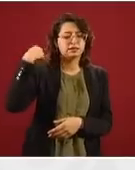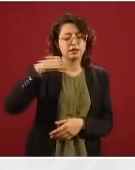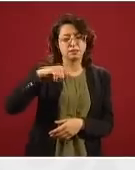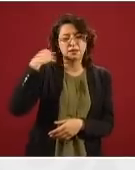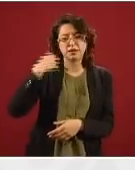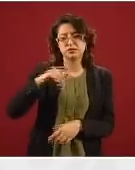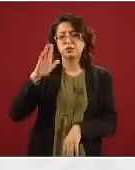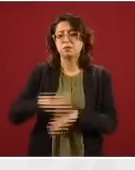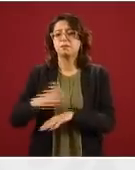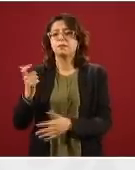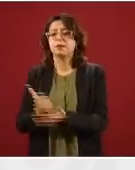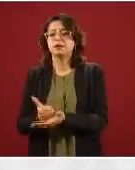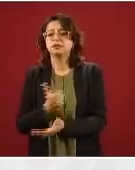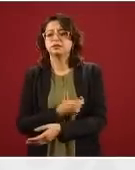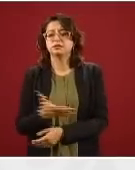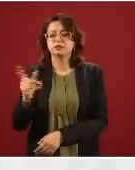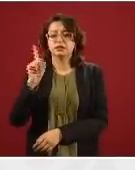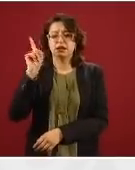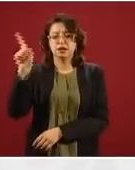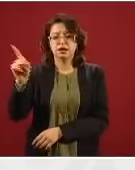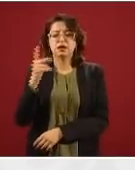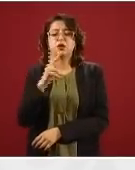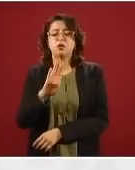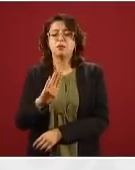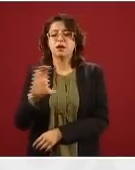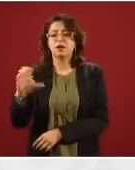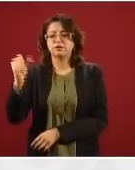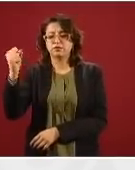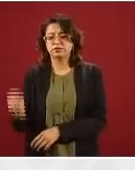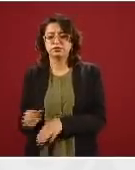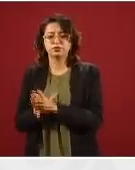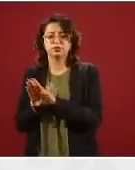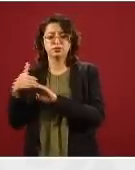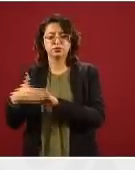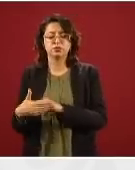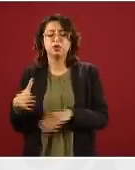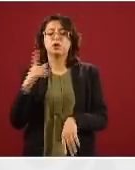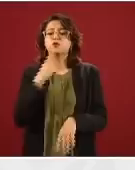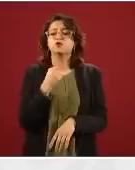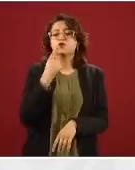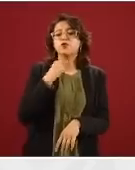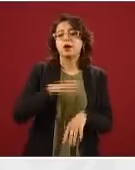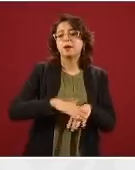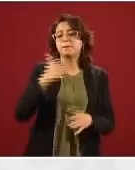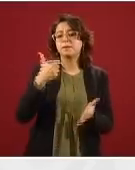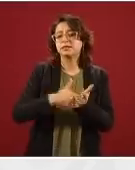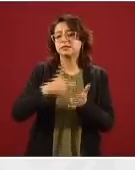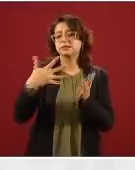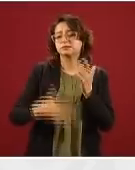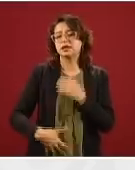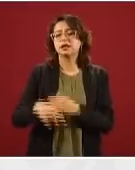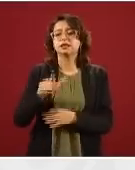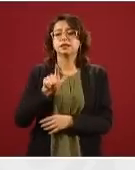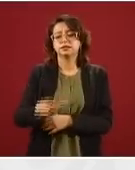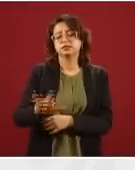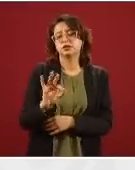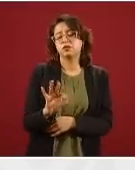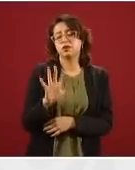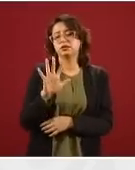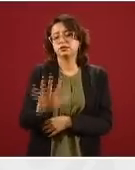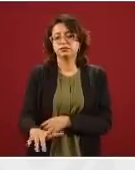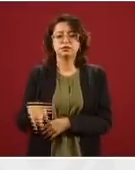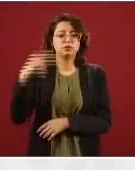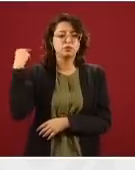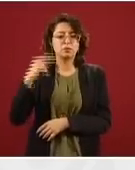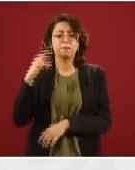cara, 21.72 en Los Cabos. Para la gasolina premium, la más barata, 17.45 en